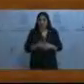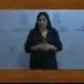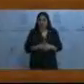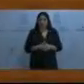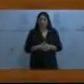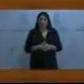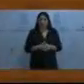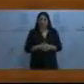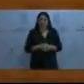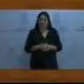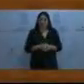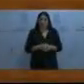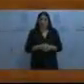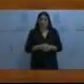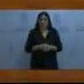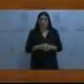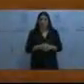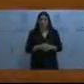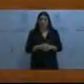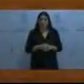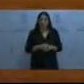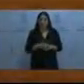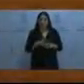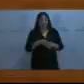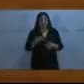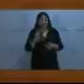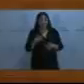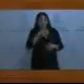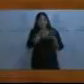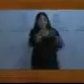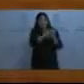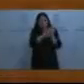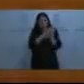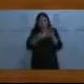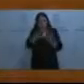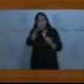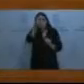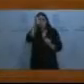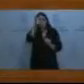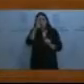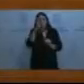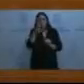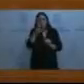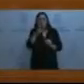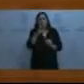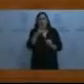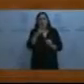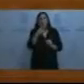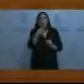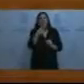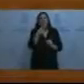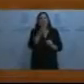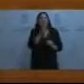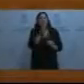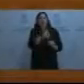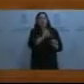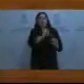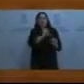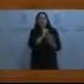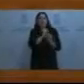Bueno, de todas sus afirmaciones, lo que me quedo asombrado es cuando dice que esto es una cosa del trabajo bien